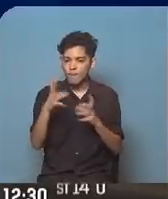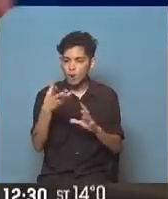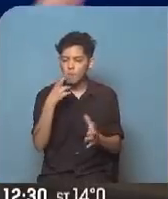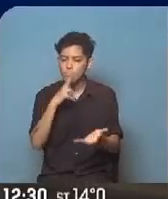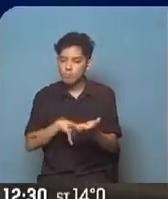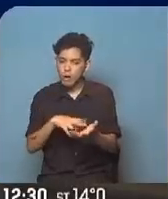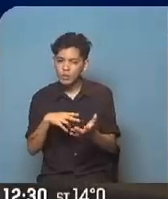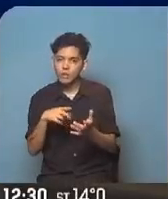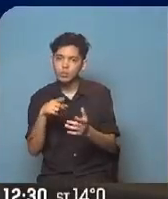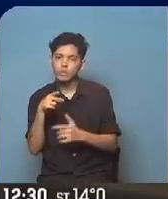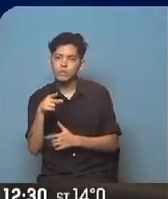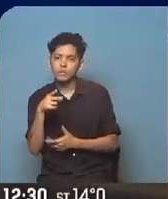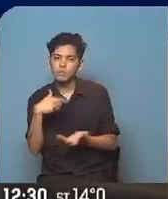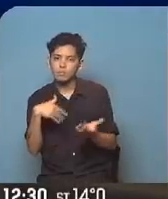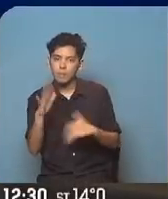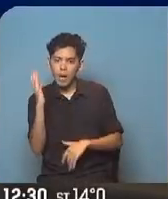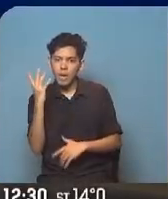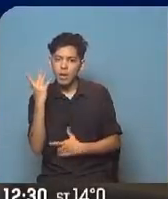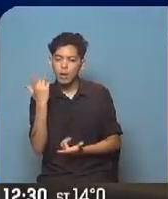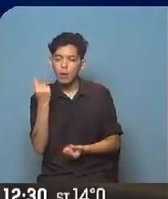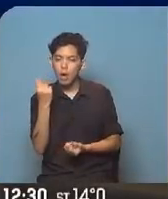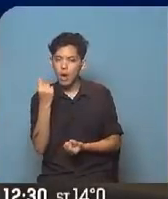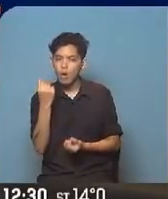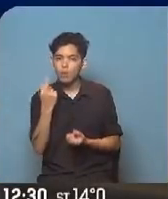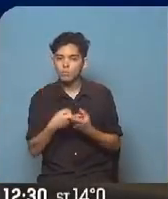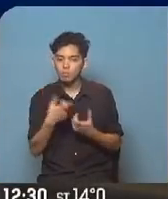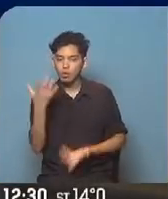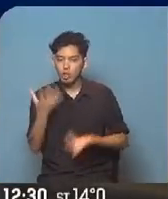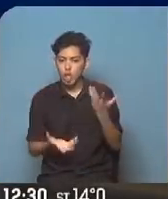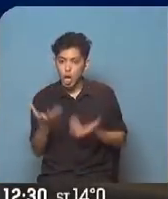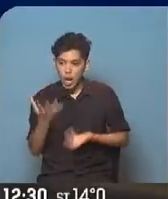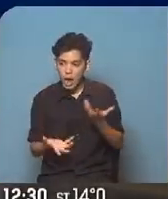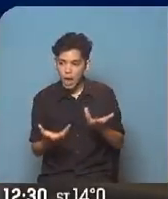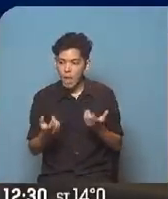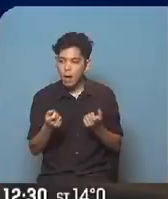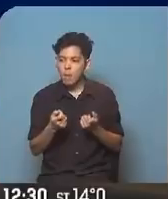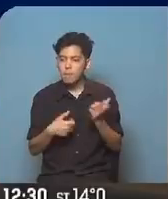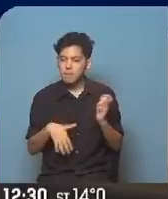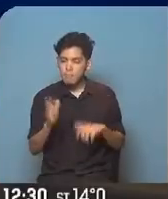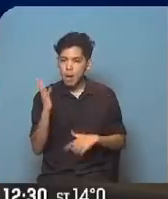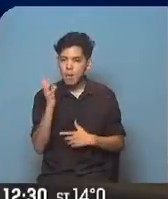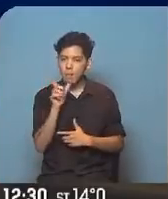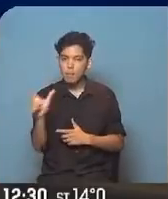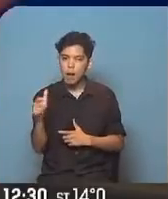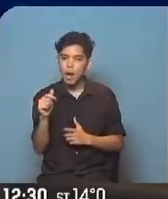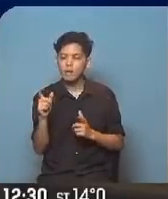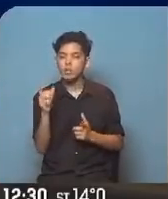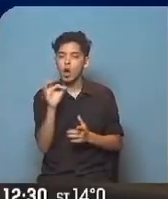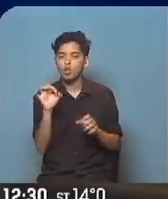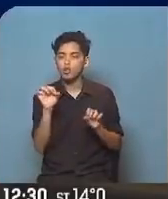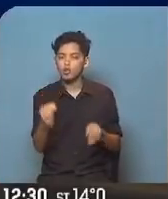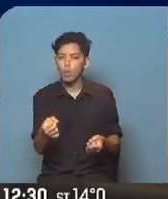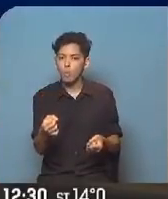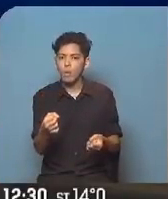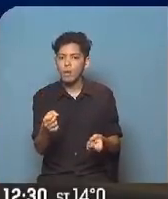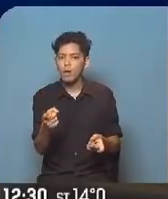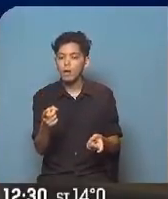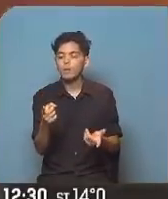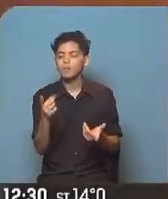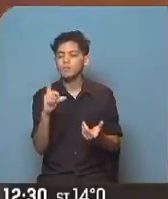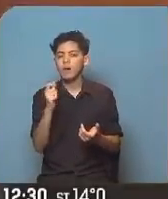que aparte es la que tiene más valor por tonelada, o sea, donde está la mayor parte de la recaudación, o suspender la reducción de la